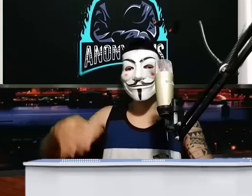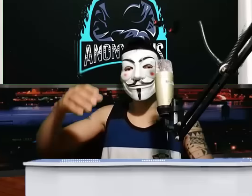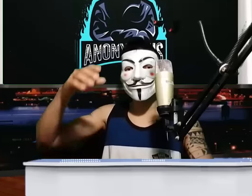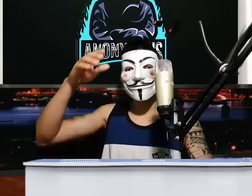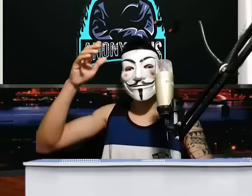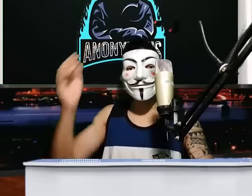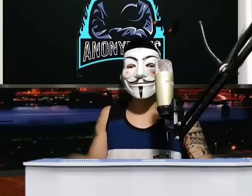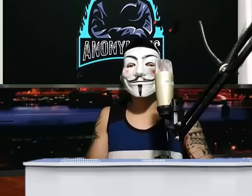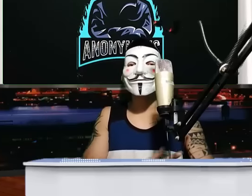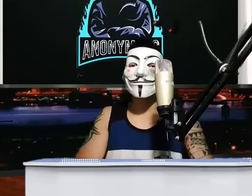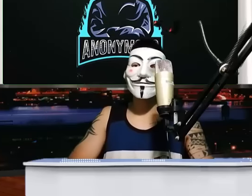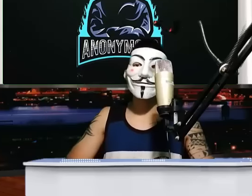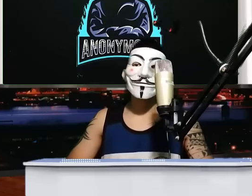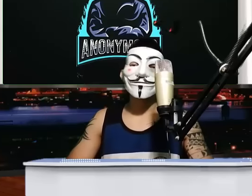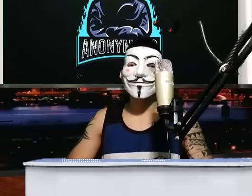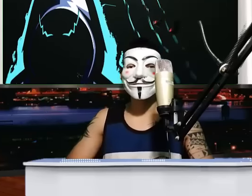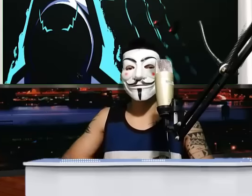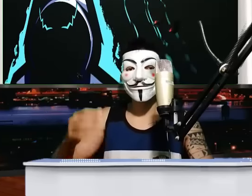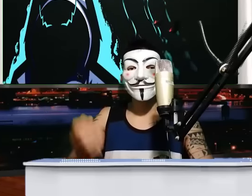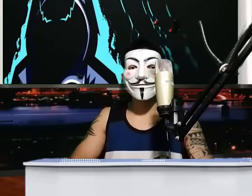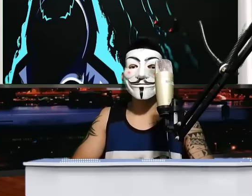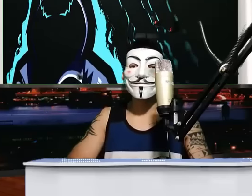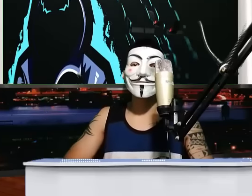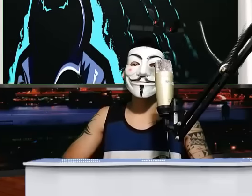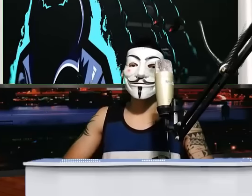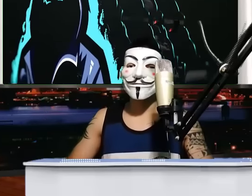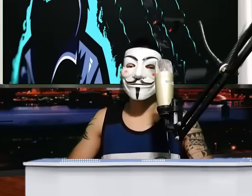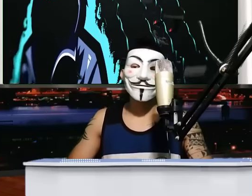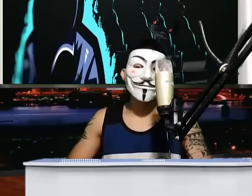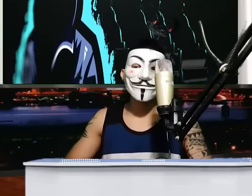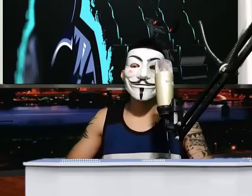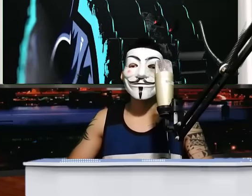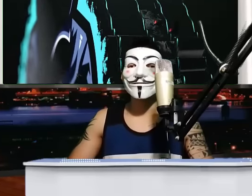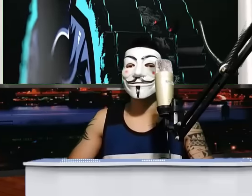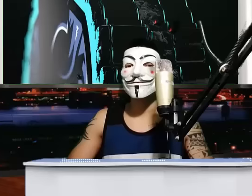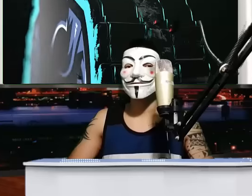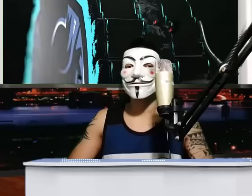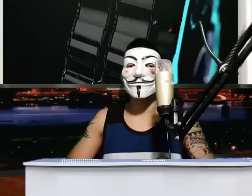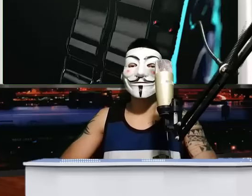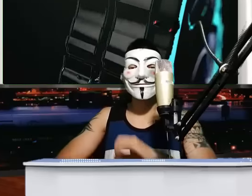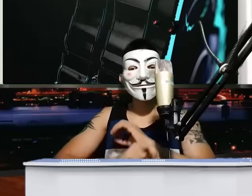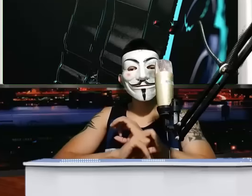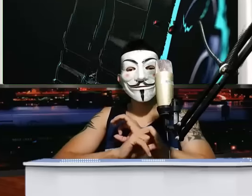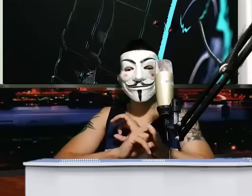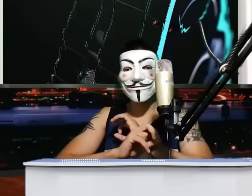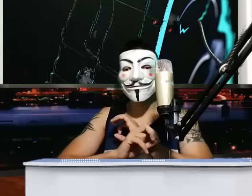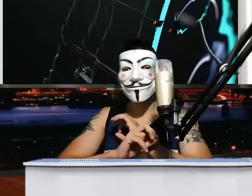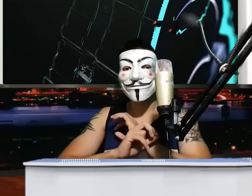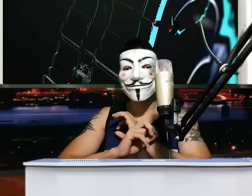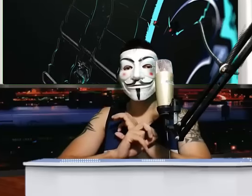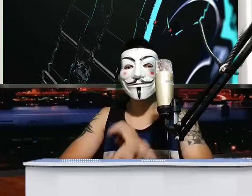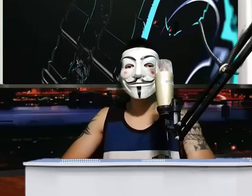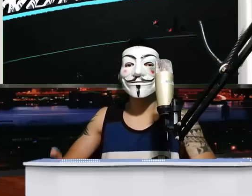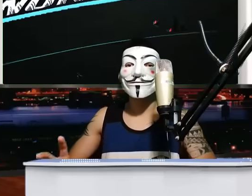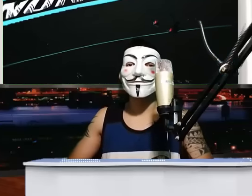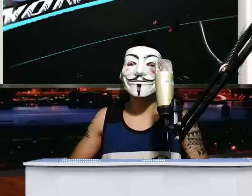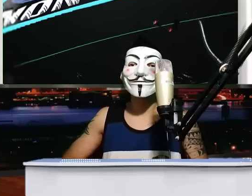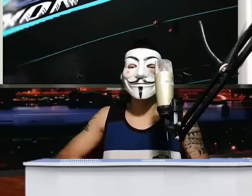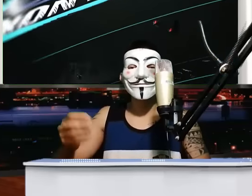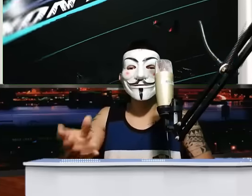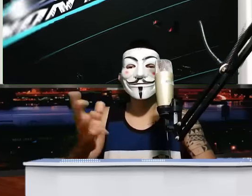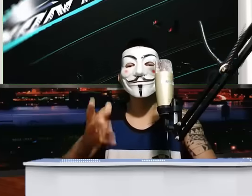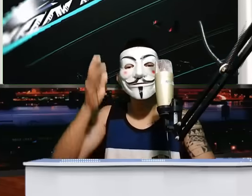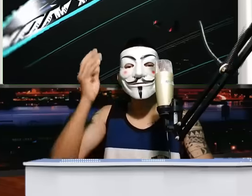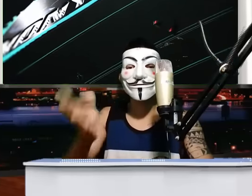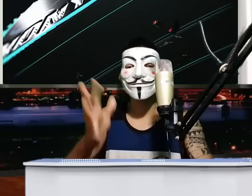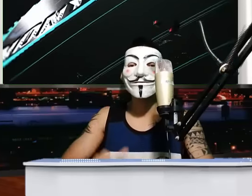qué piensan de las ridículas declaraciones que salió a decir ese maje. ¿Será que Nayib Bukele tiene verdaderamente prohibido